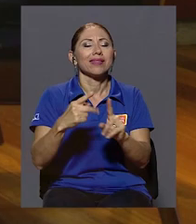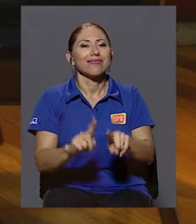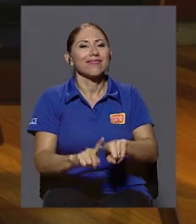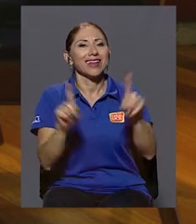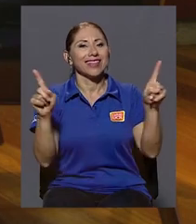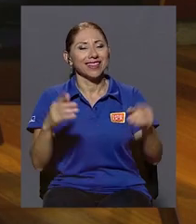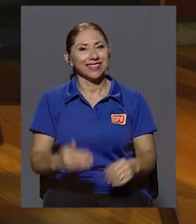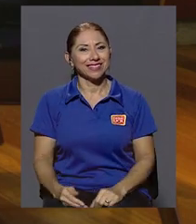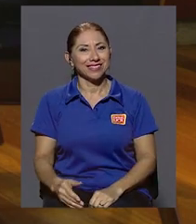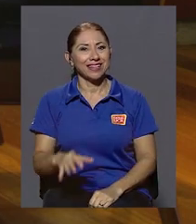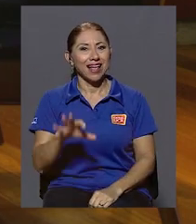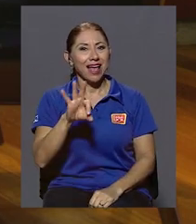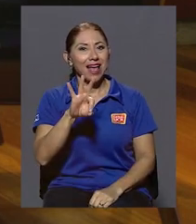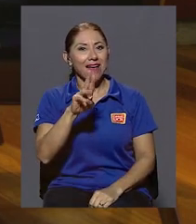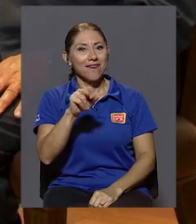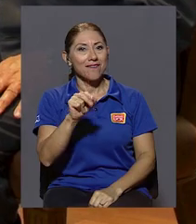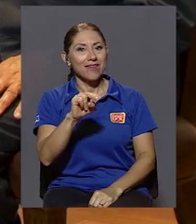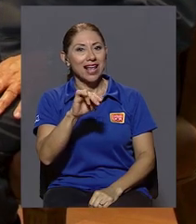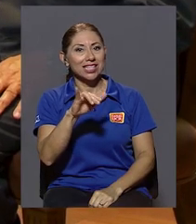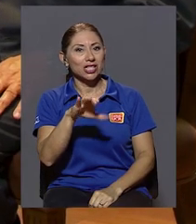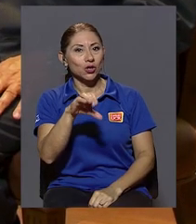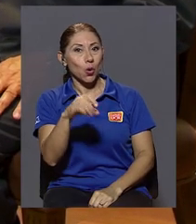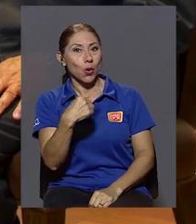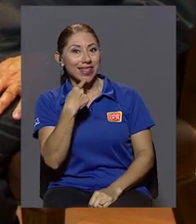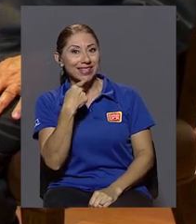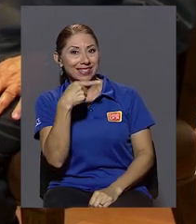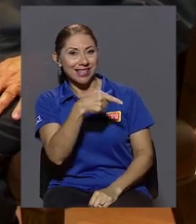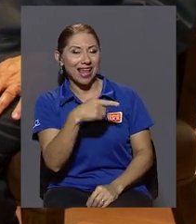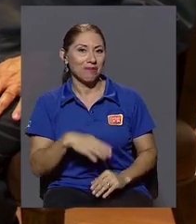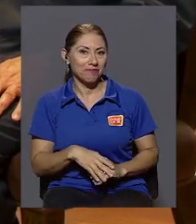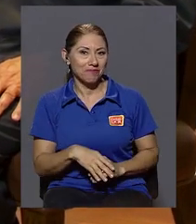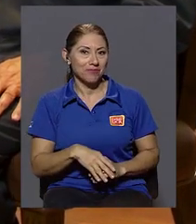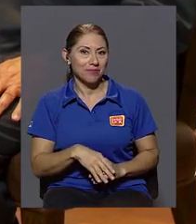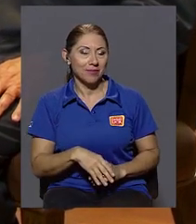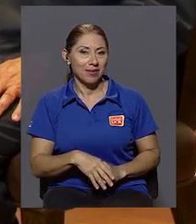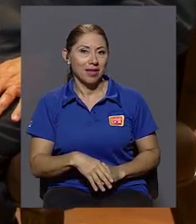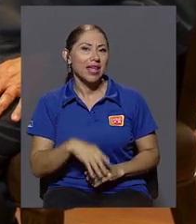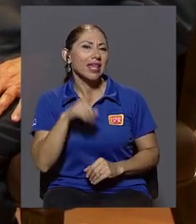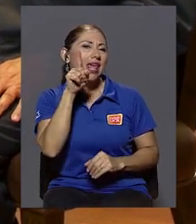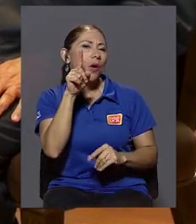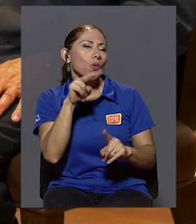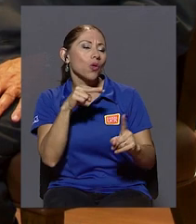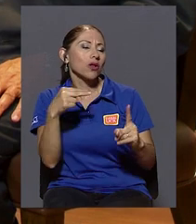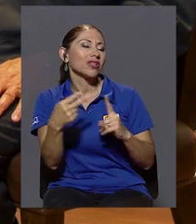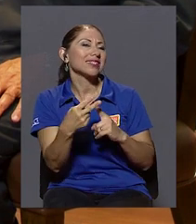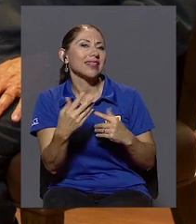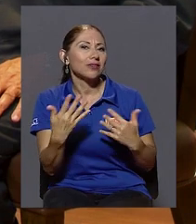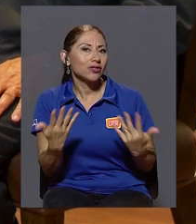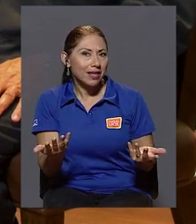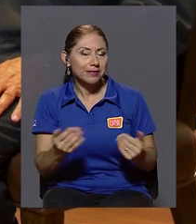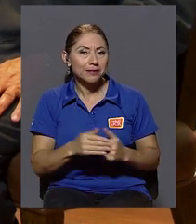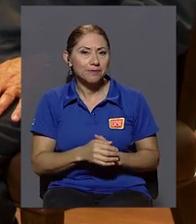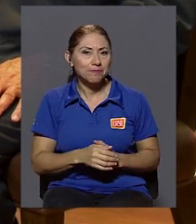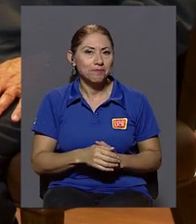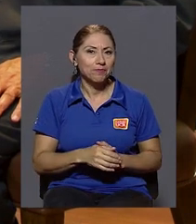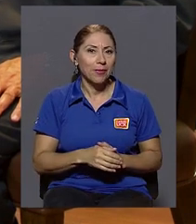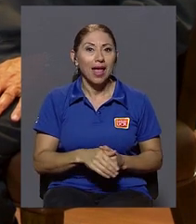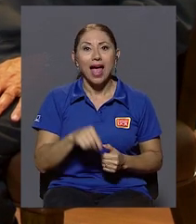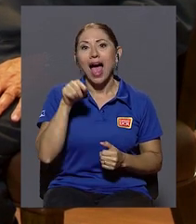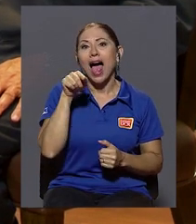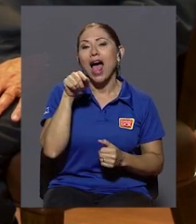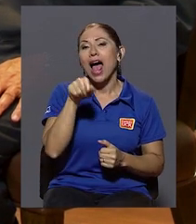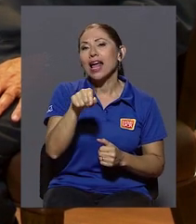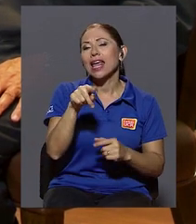diferentes. Francisco decía, por ejemplo, que uno de los acentos es aquel que se coloca